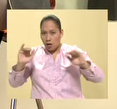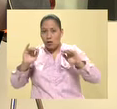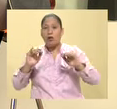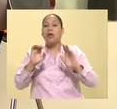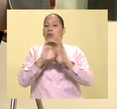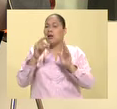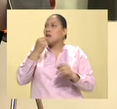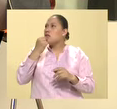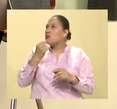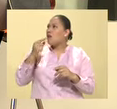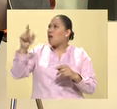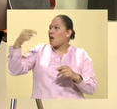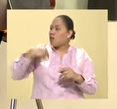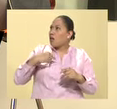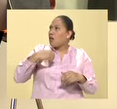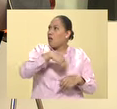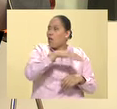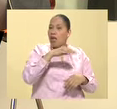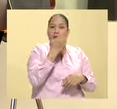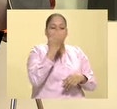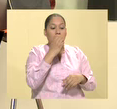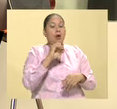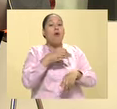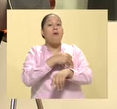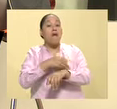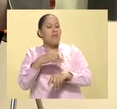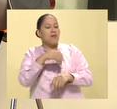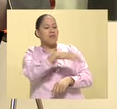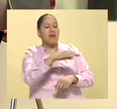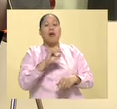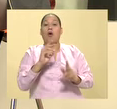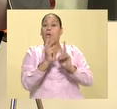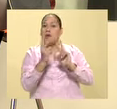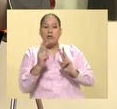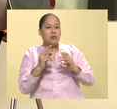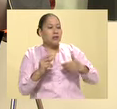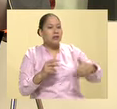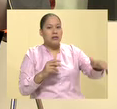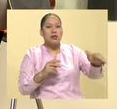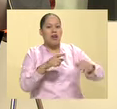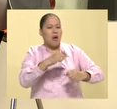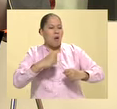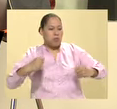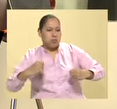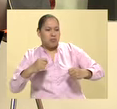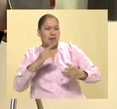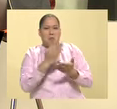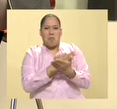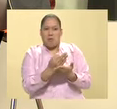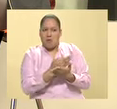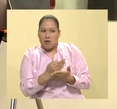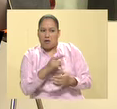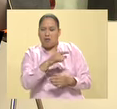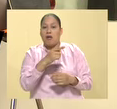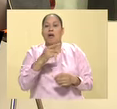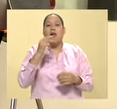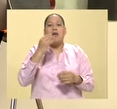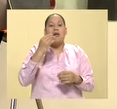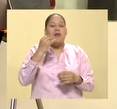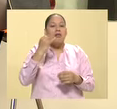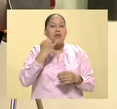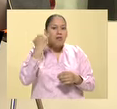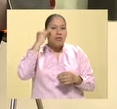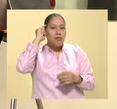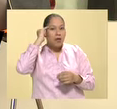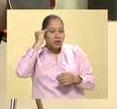no sufren discriminación en la escuela, en la familia, con los vecinos? Porque es gordito, porque es morenito, porque habla es alto, porque es chaparro.